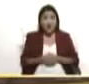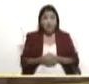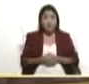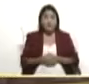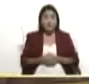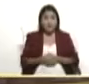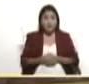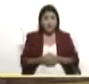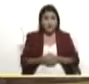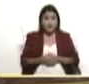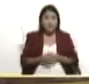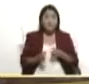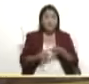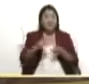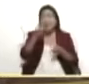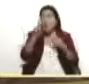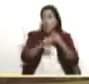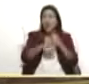como le hicieron a Ezequiel Zamora.